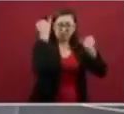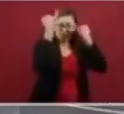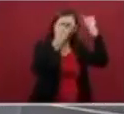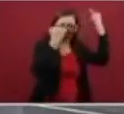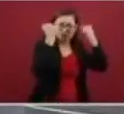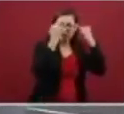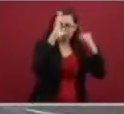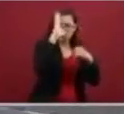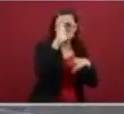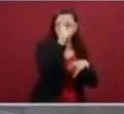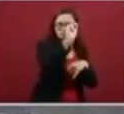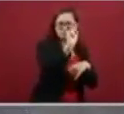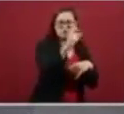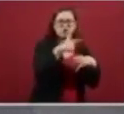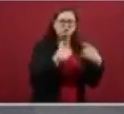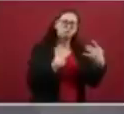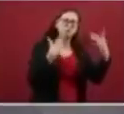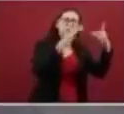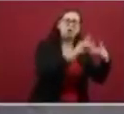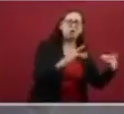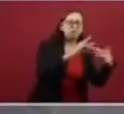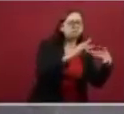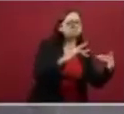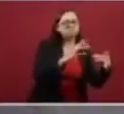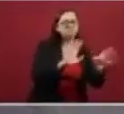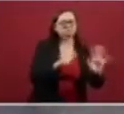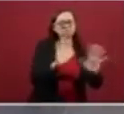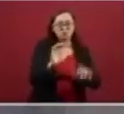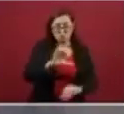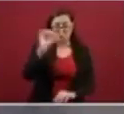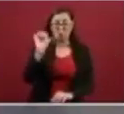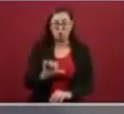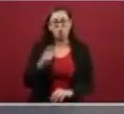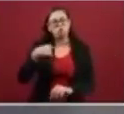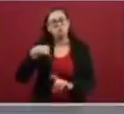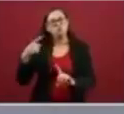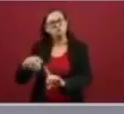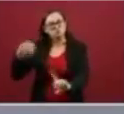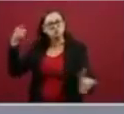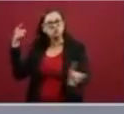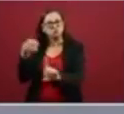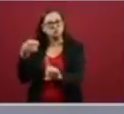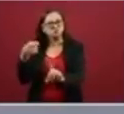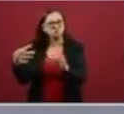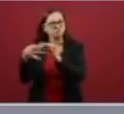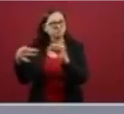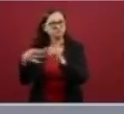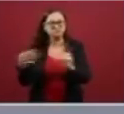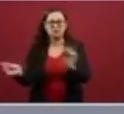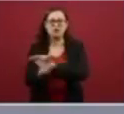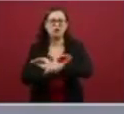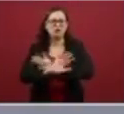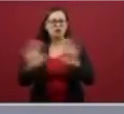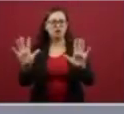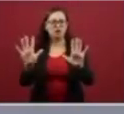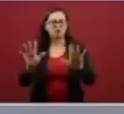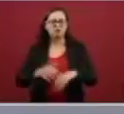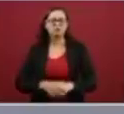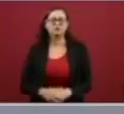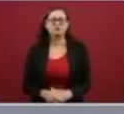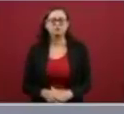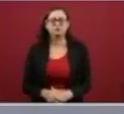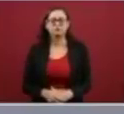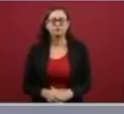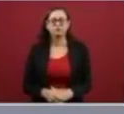que iré al grano, a lo concreto. Siempre he pensado que la